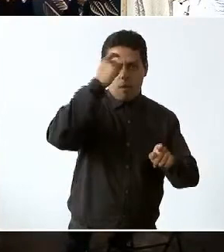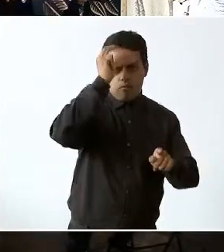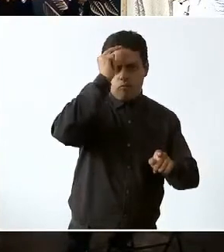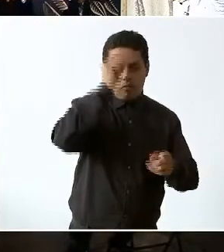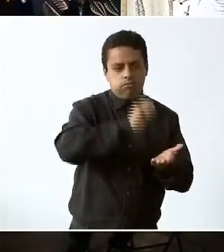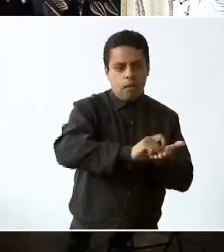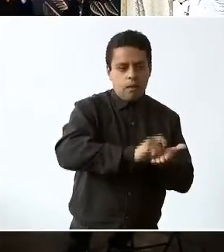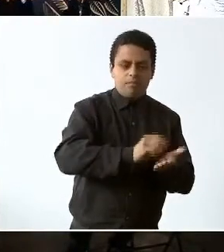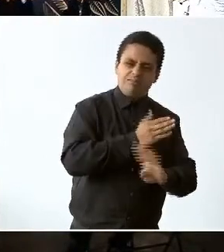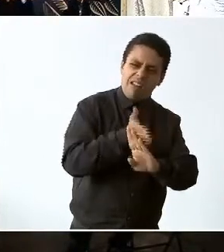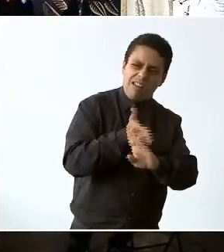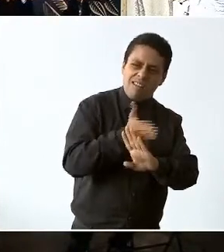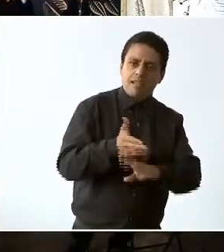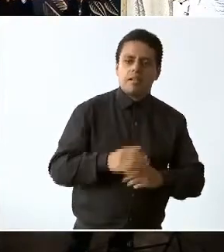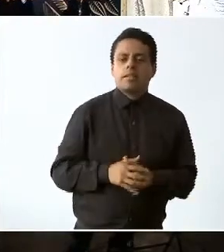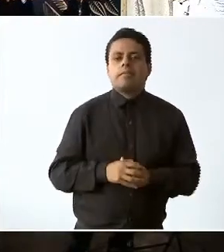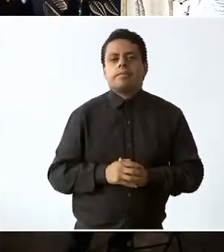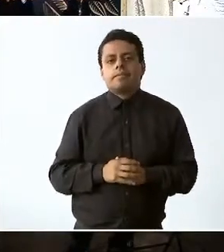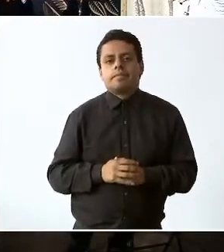intelectuales